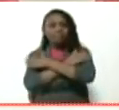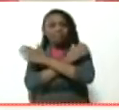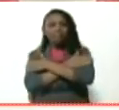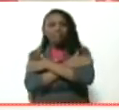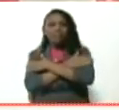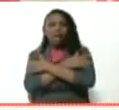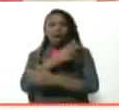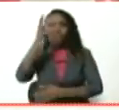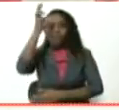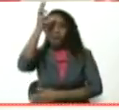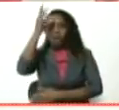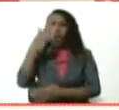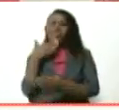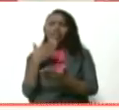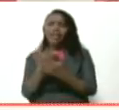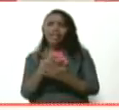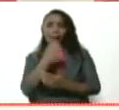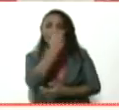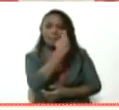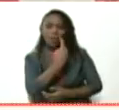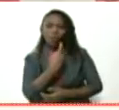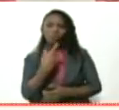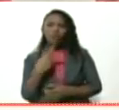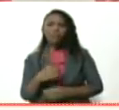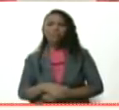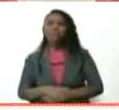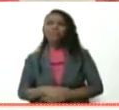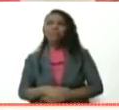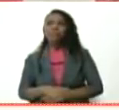a Falcón. Gracias por la pregunta, compañero. Muchas gracias.